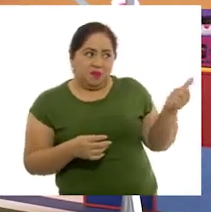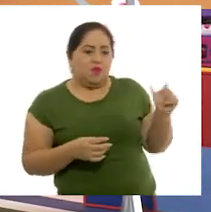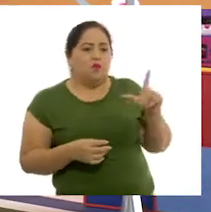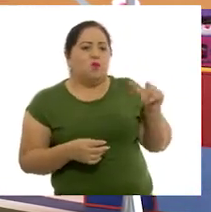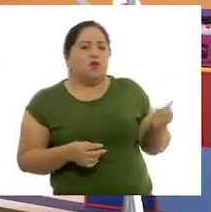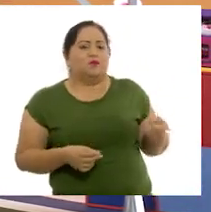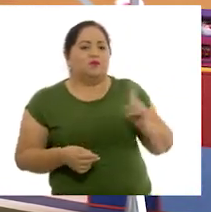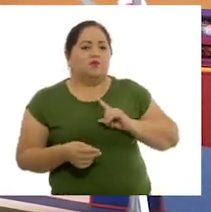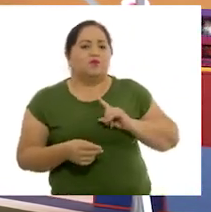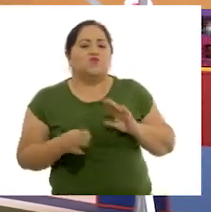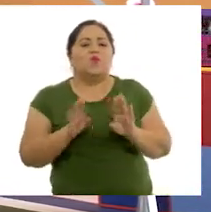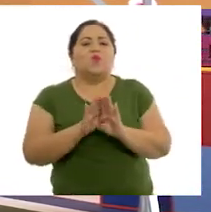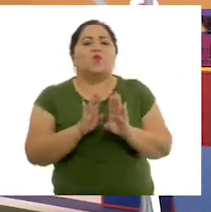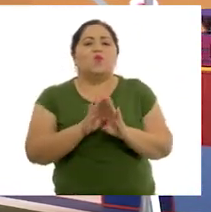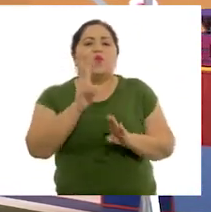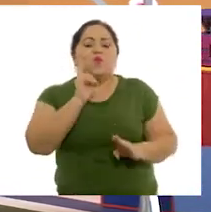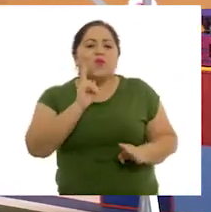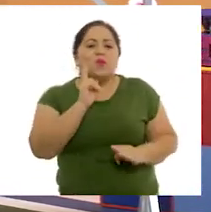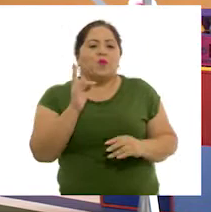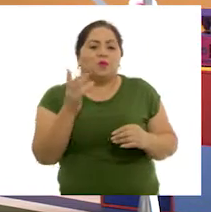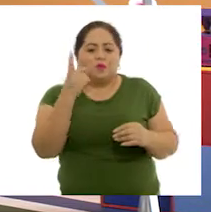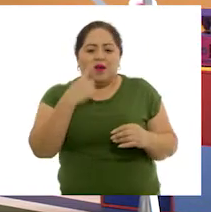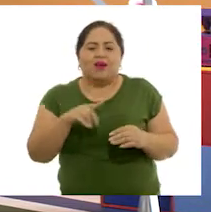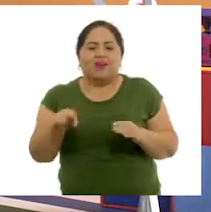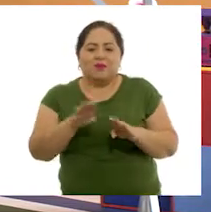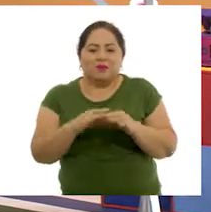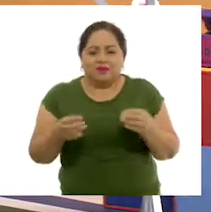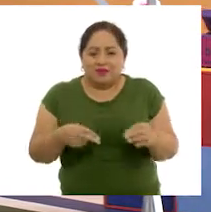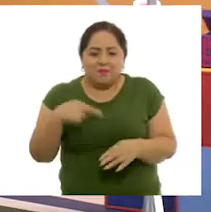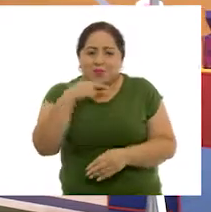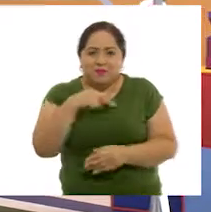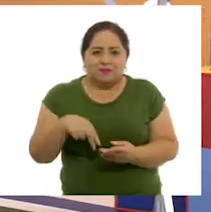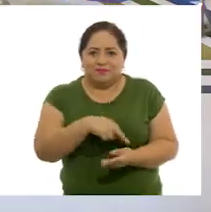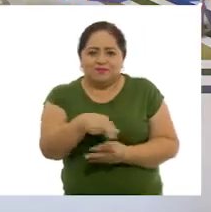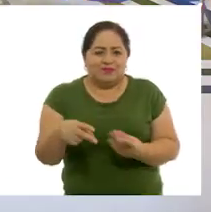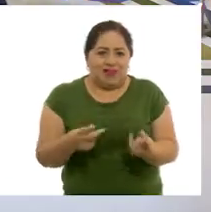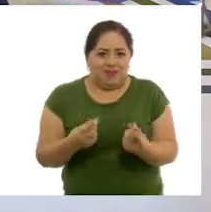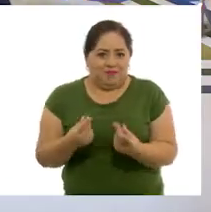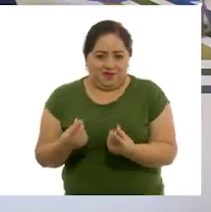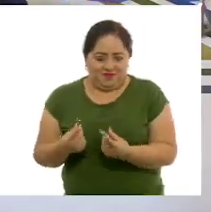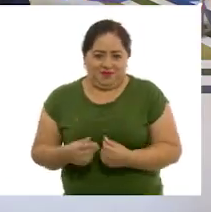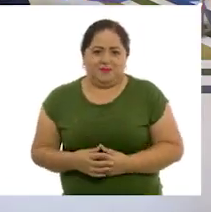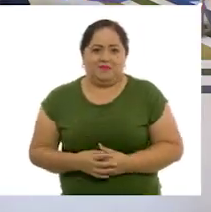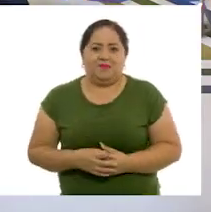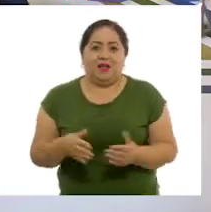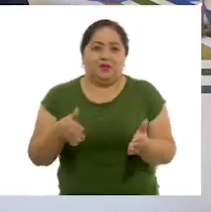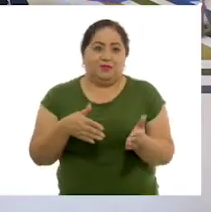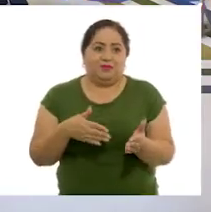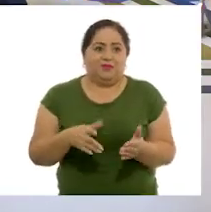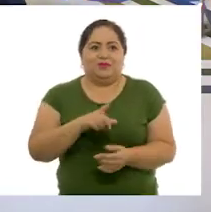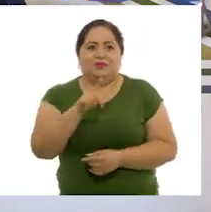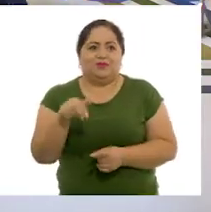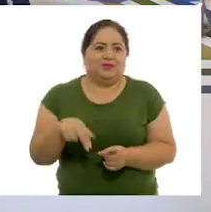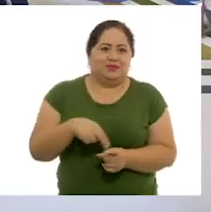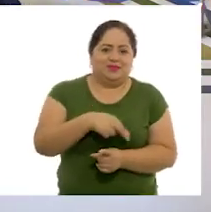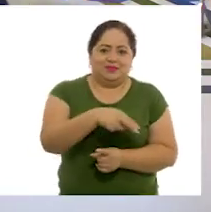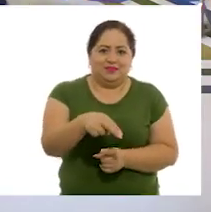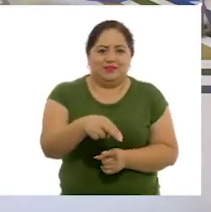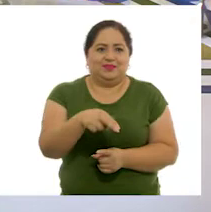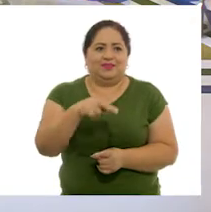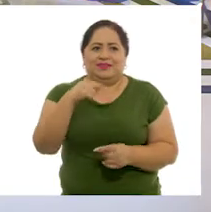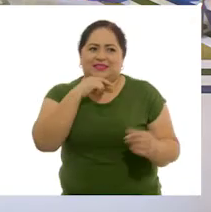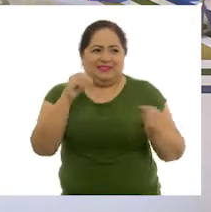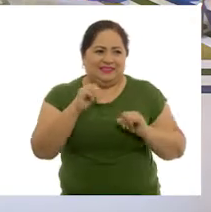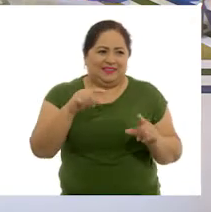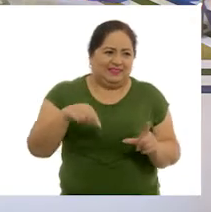bien. De la mamá, recuerden, niños, tenemos que ir haciendo también los ademanes con los pasos rápidos. Primero era la cocina, después iba a